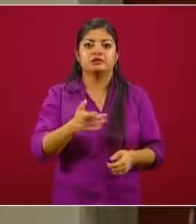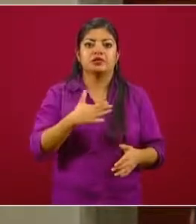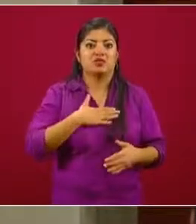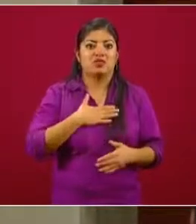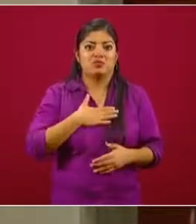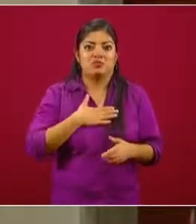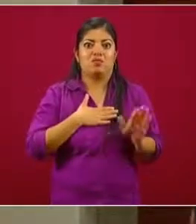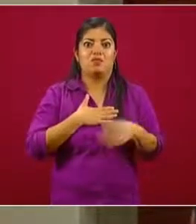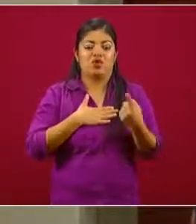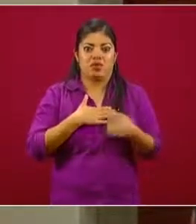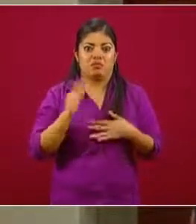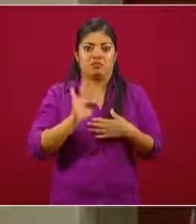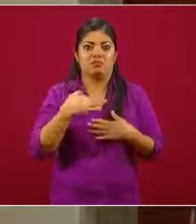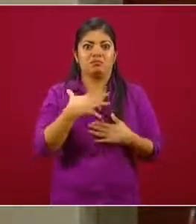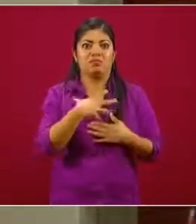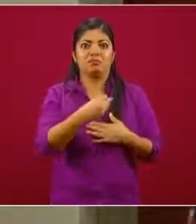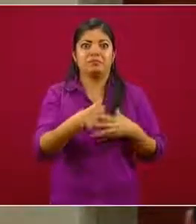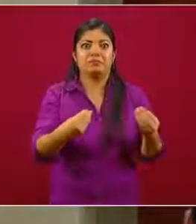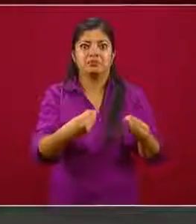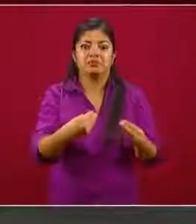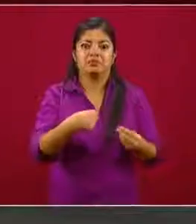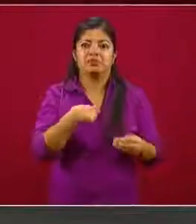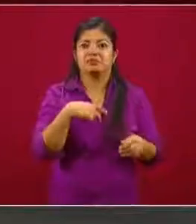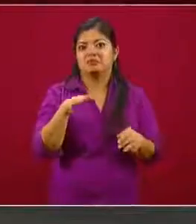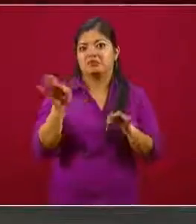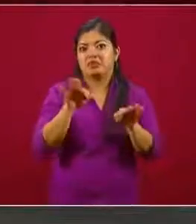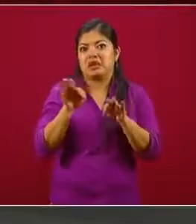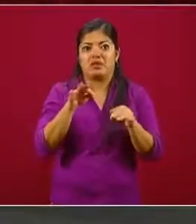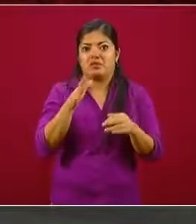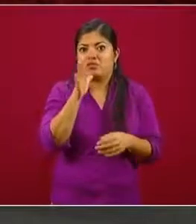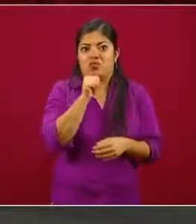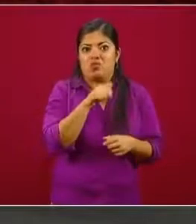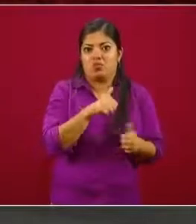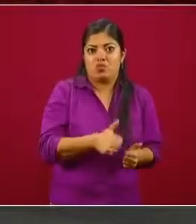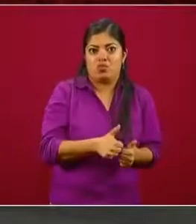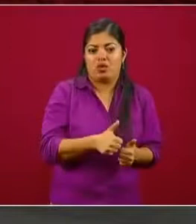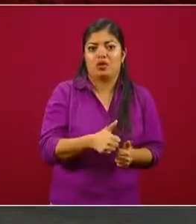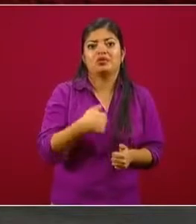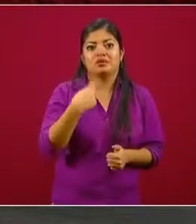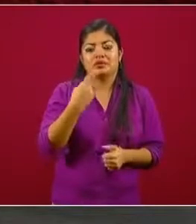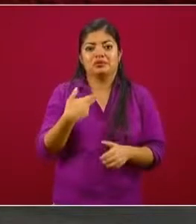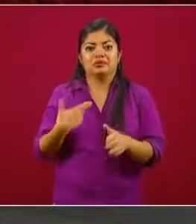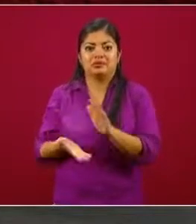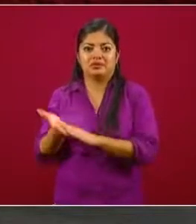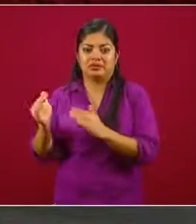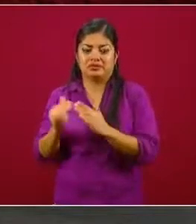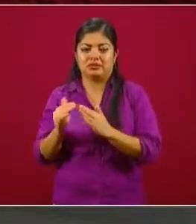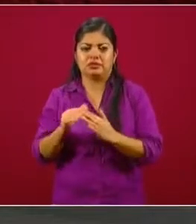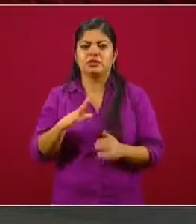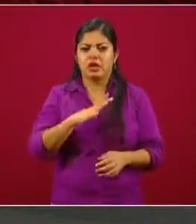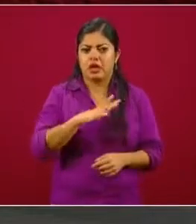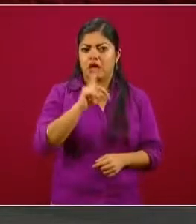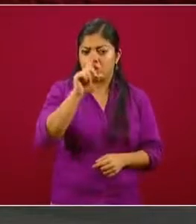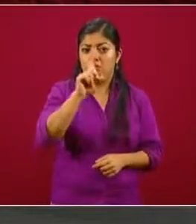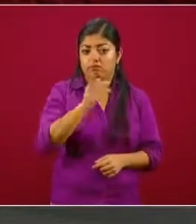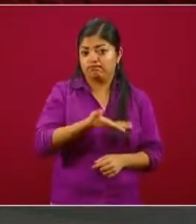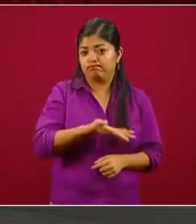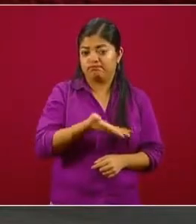de riesgo y pudieran irse a su casa a trabajar desde casa. Y tenemos un caso en particular de un